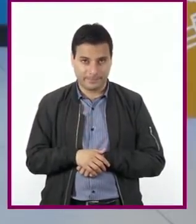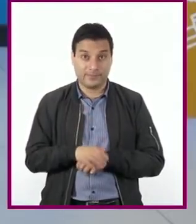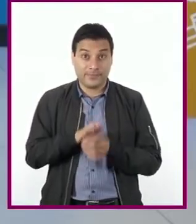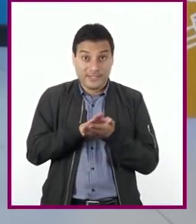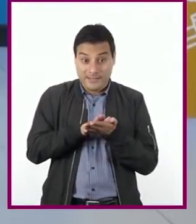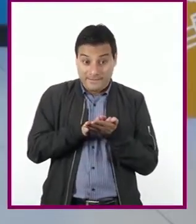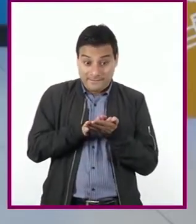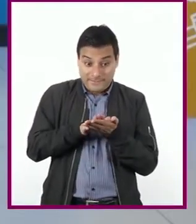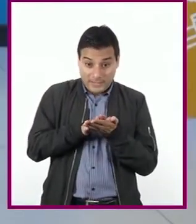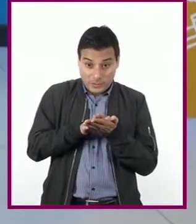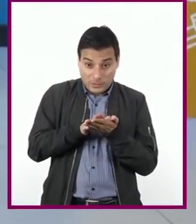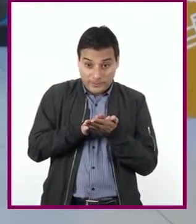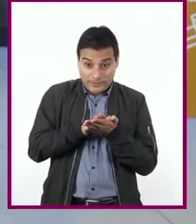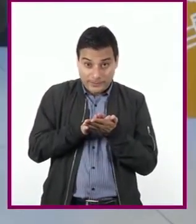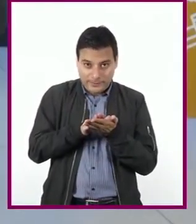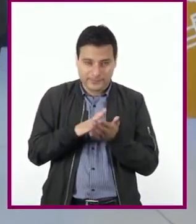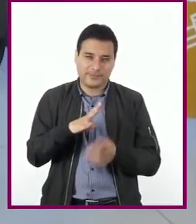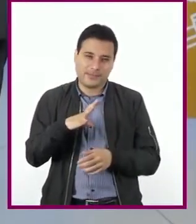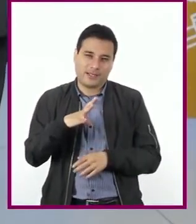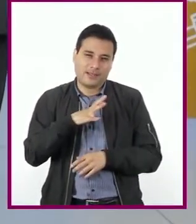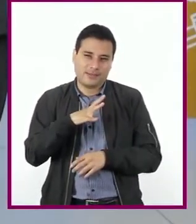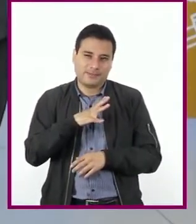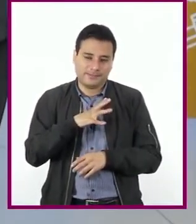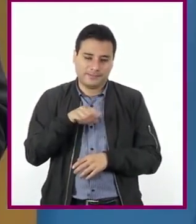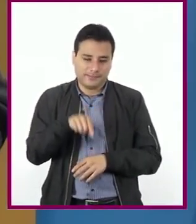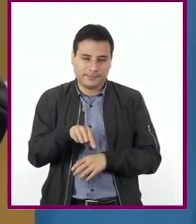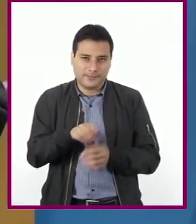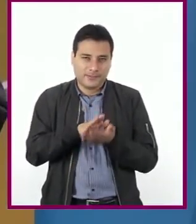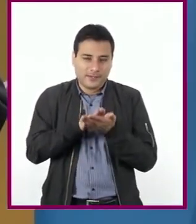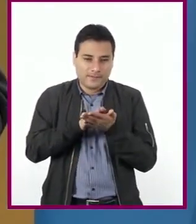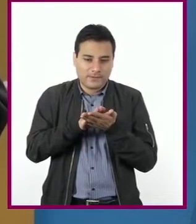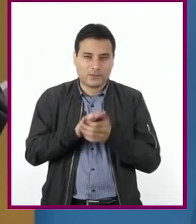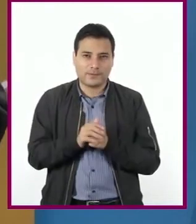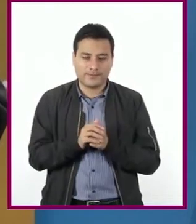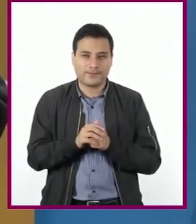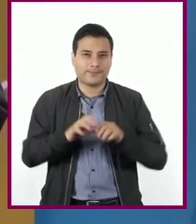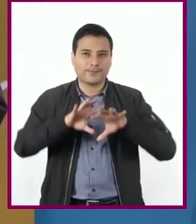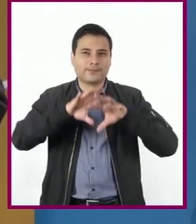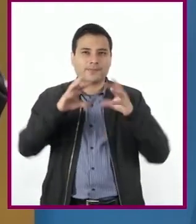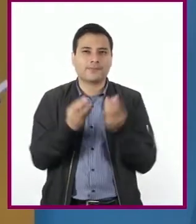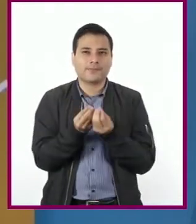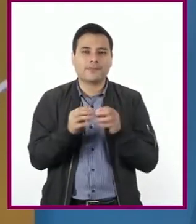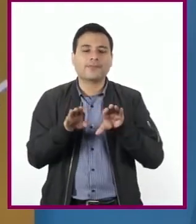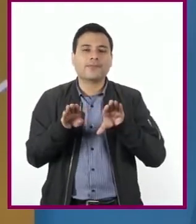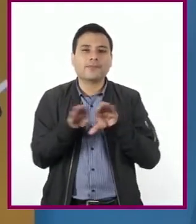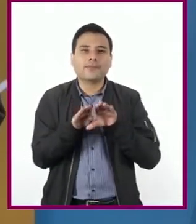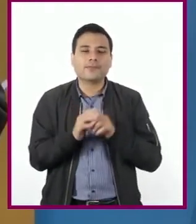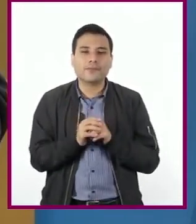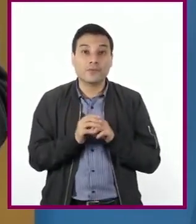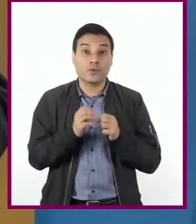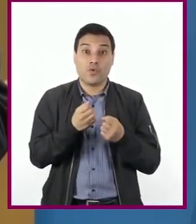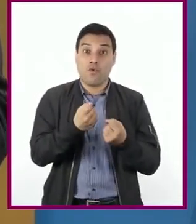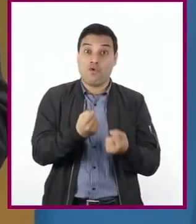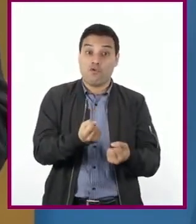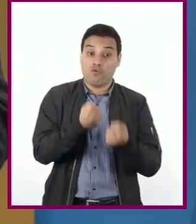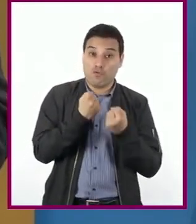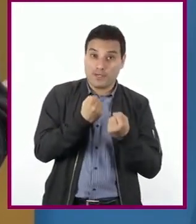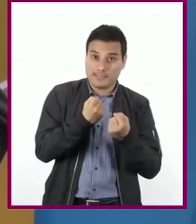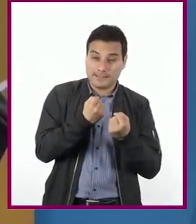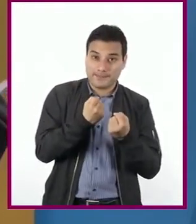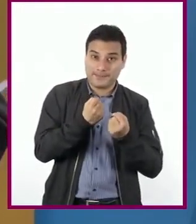fricción que existe de la mesa con el suelo, la resultante se obtiene sumando las fuerzas que se aplican a la